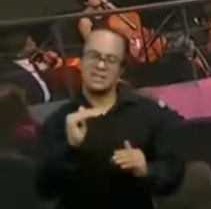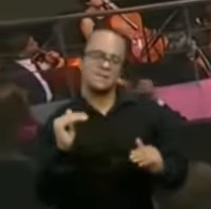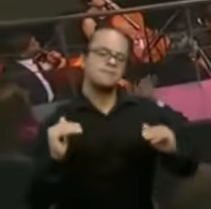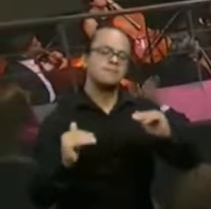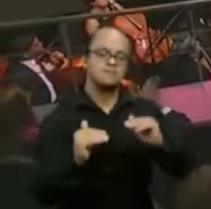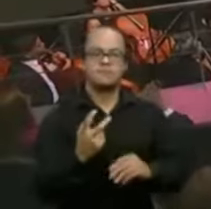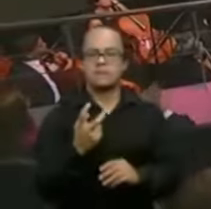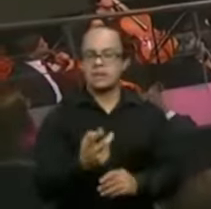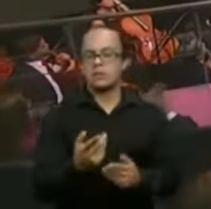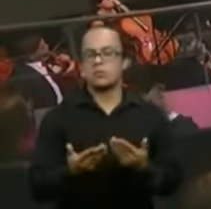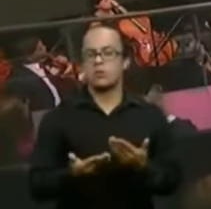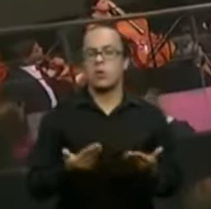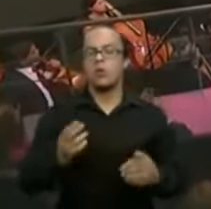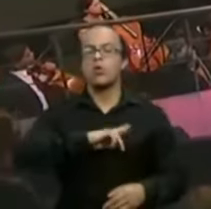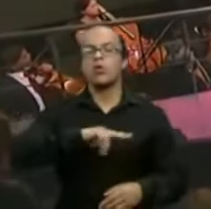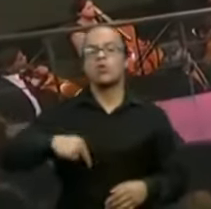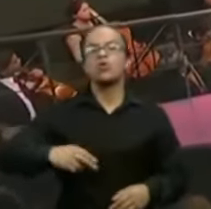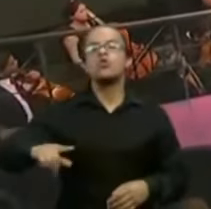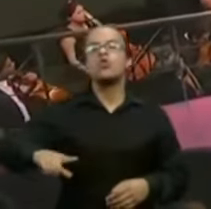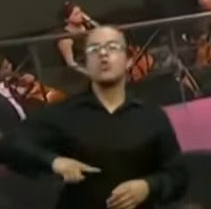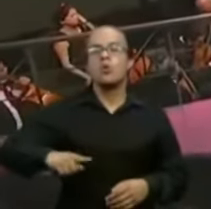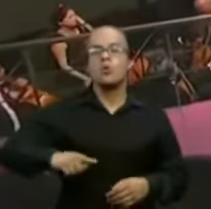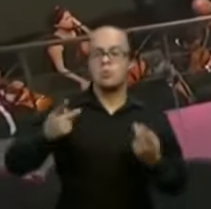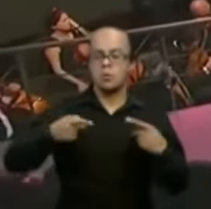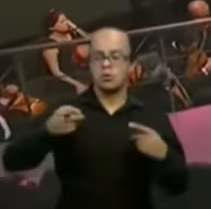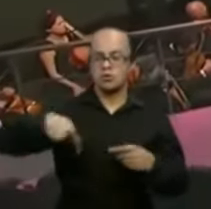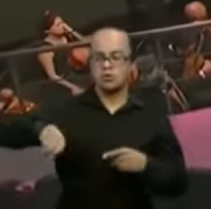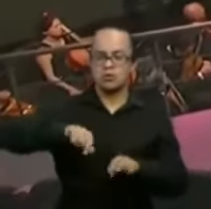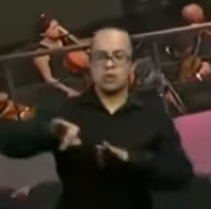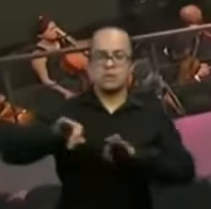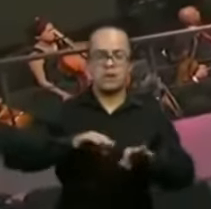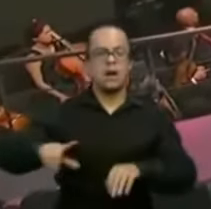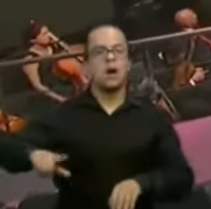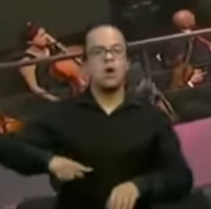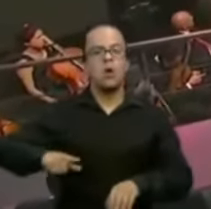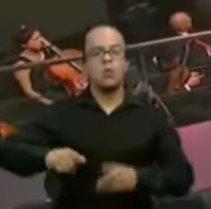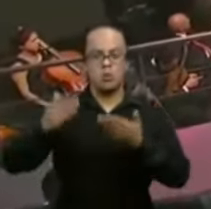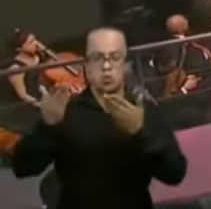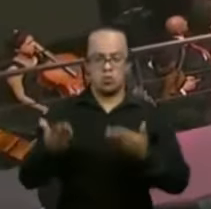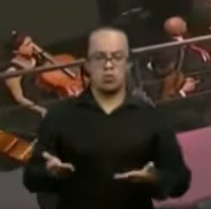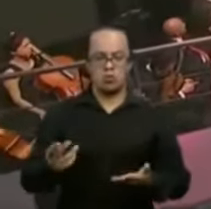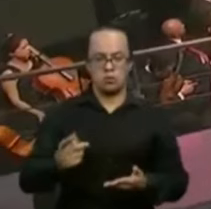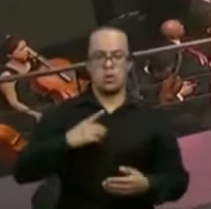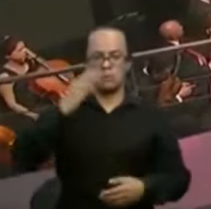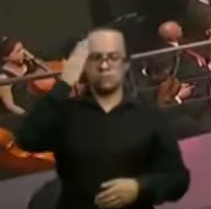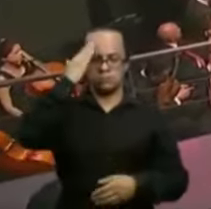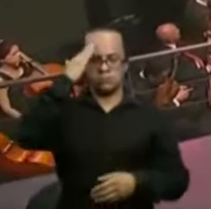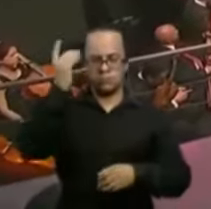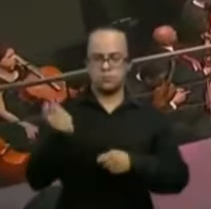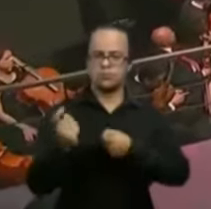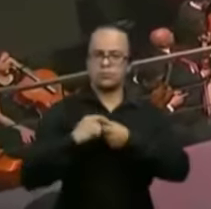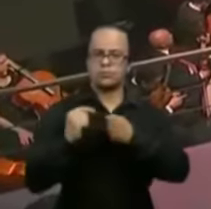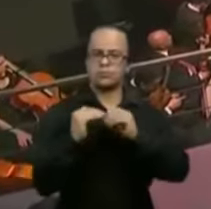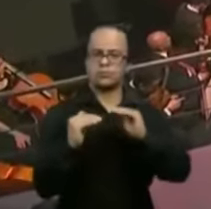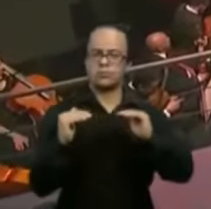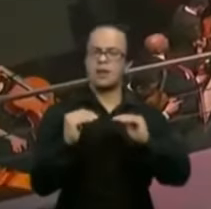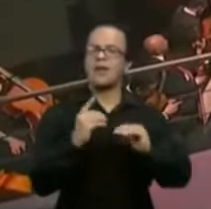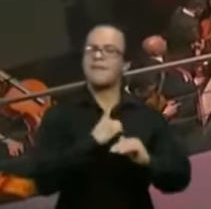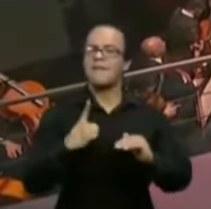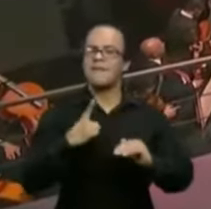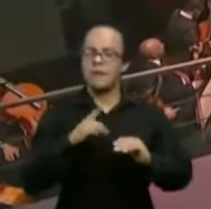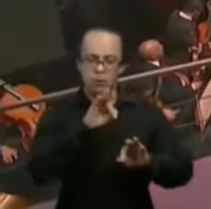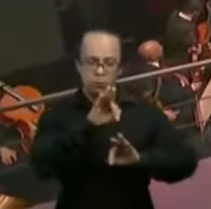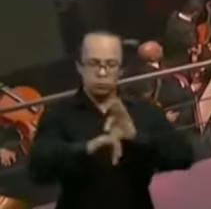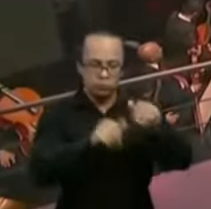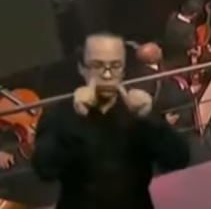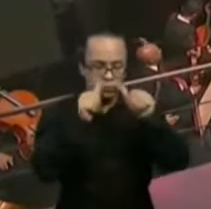administración, los servidores públicos ocuparán un cargo para servir, no